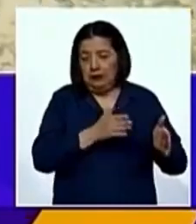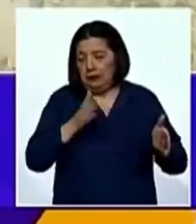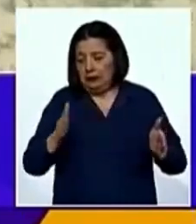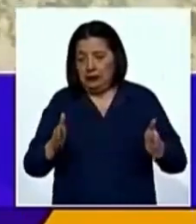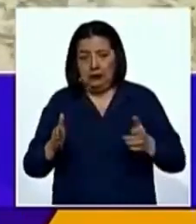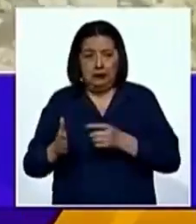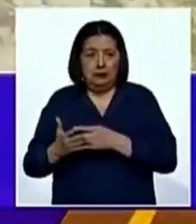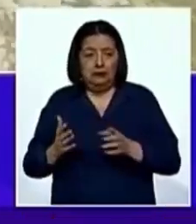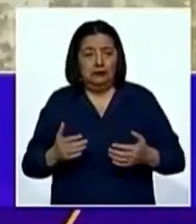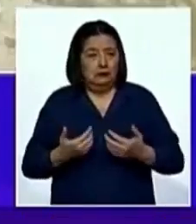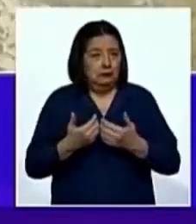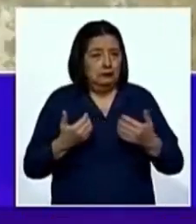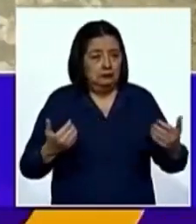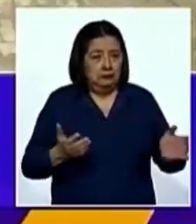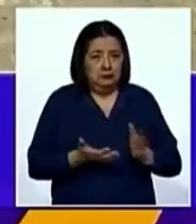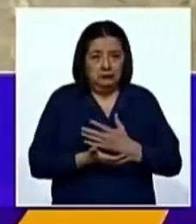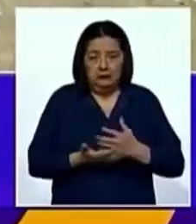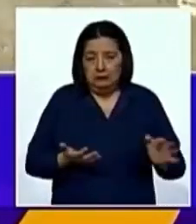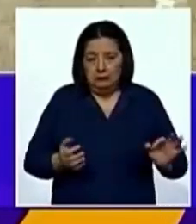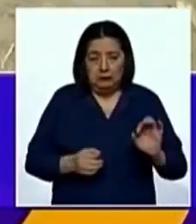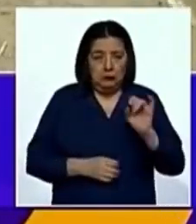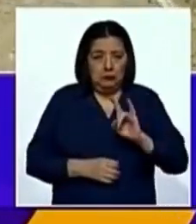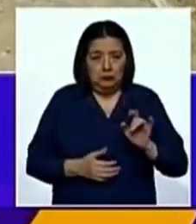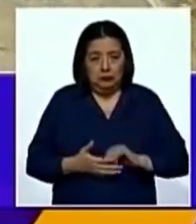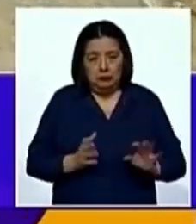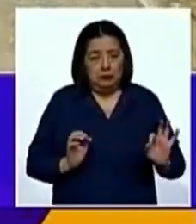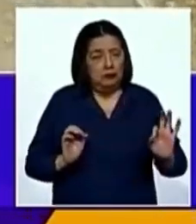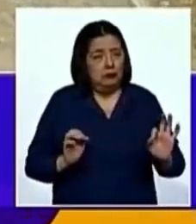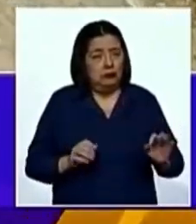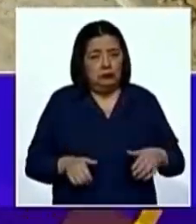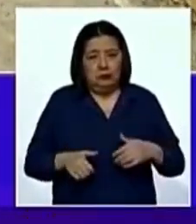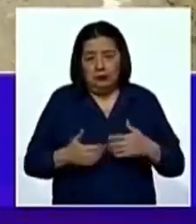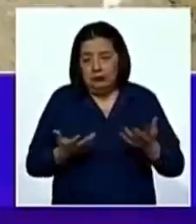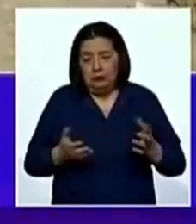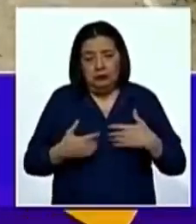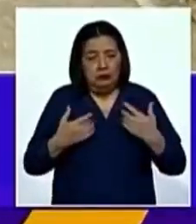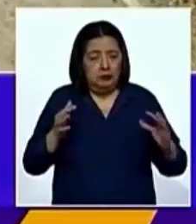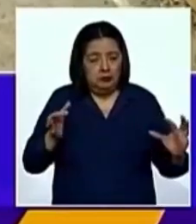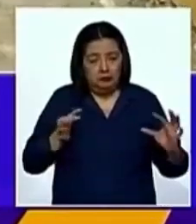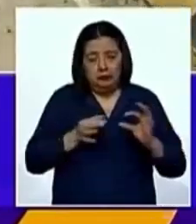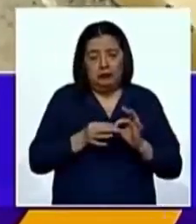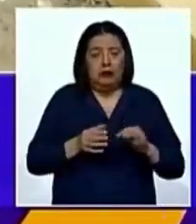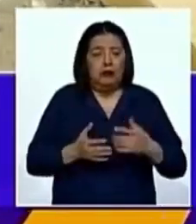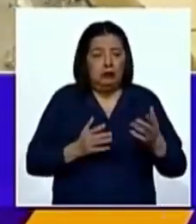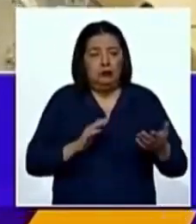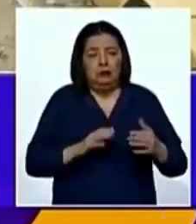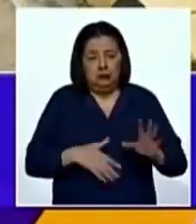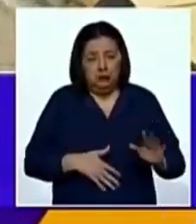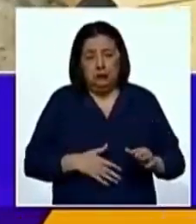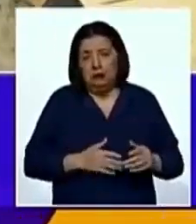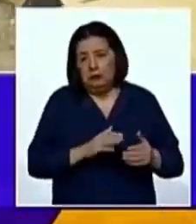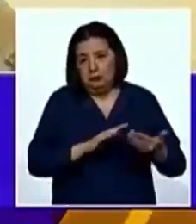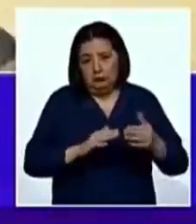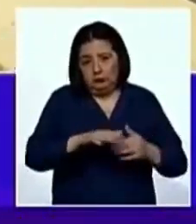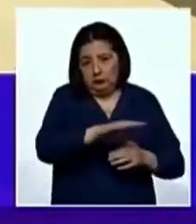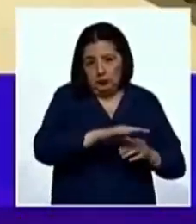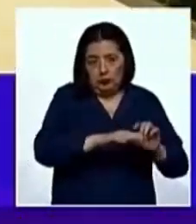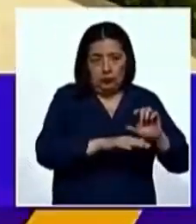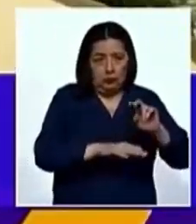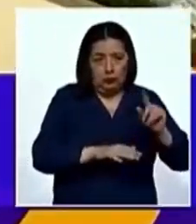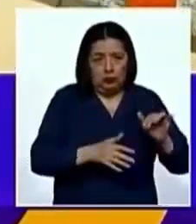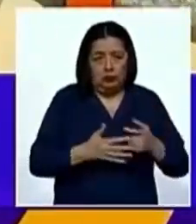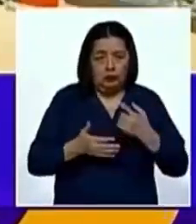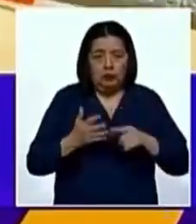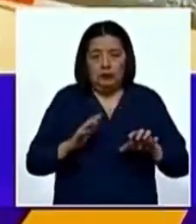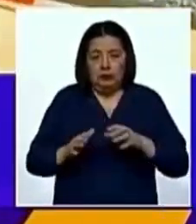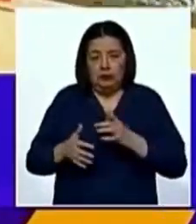pantallas, aislado, sin ningún tipo de uso, incomunicando a una parte de la zona rural, tanto de Nuevo Imperial como Lunahuaná, que se